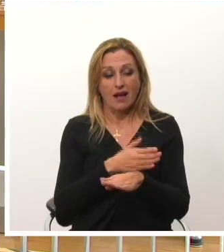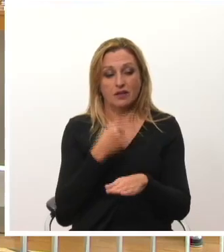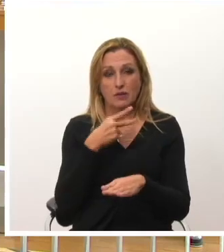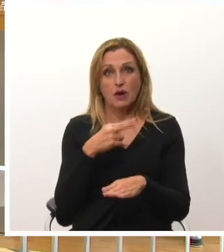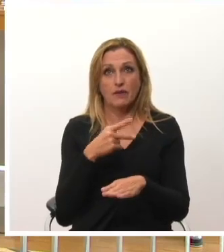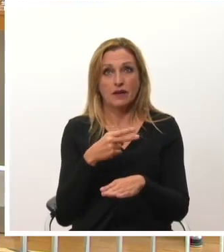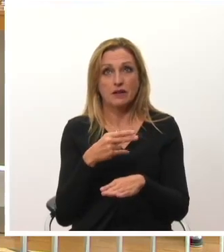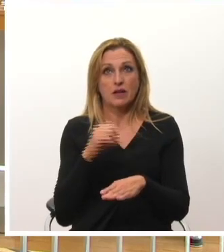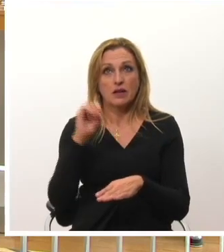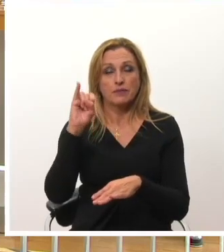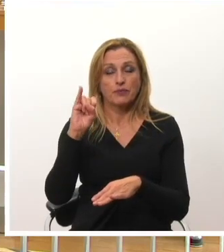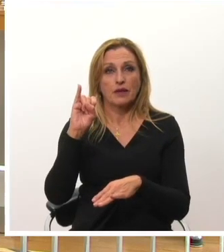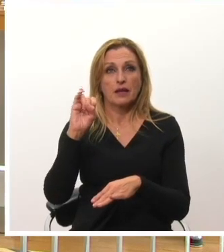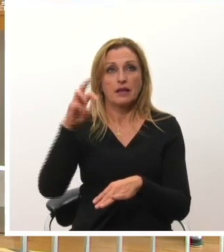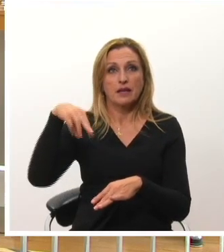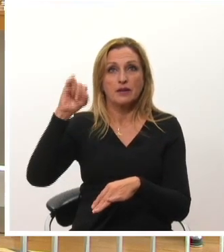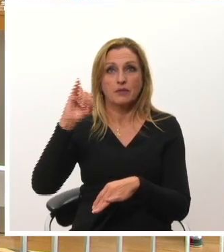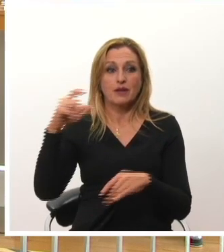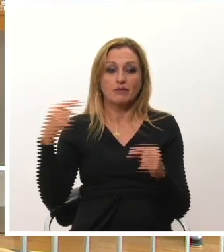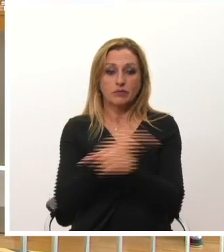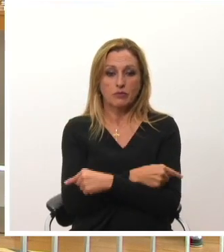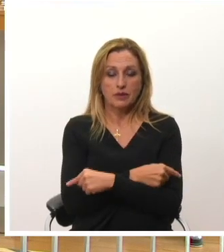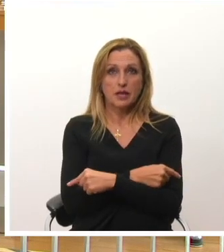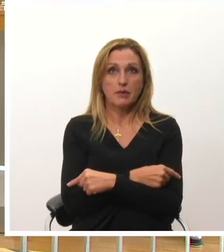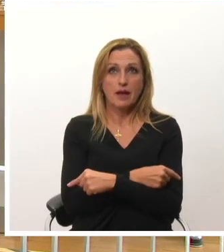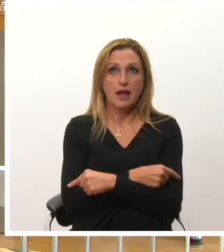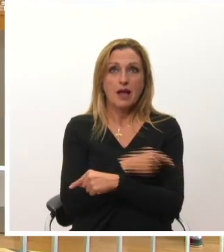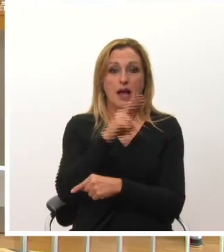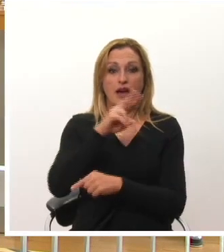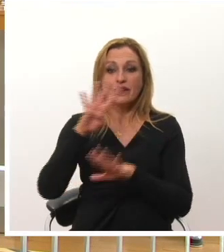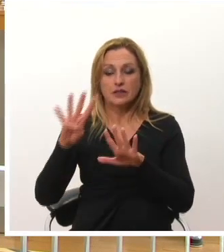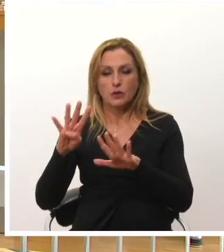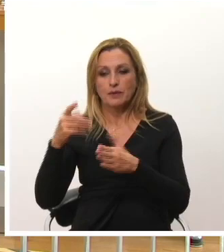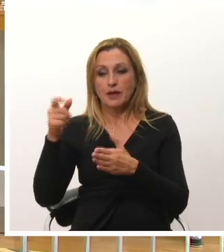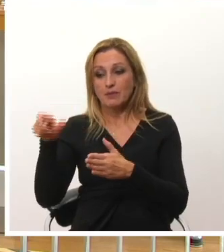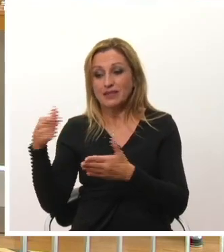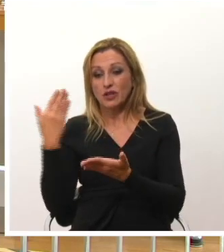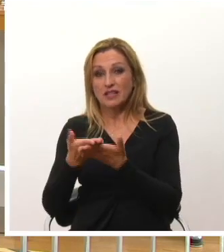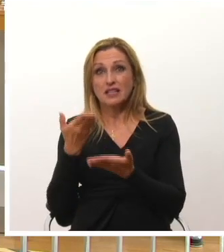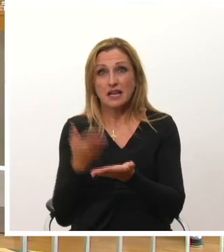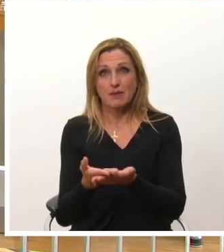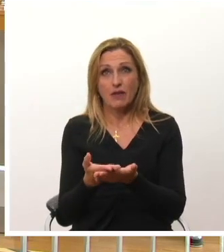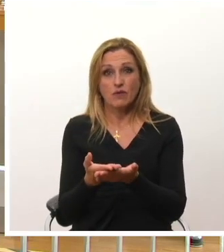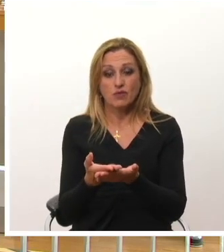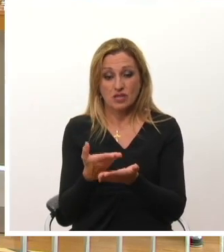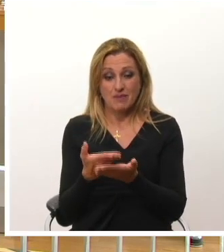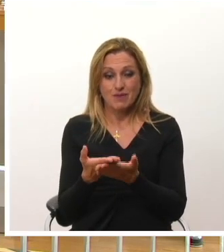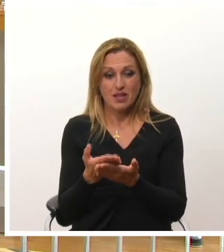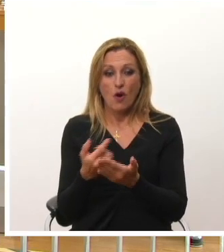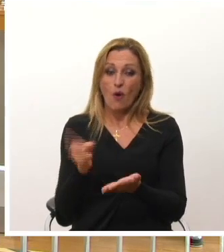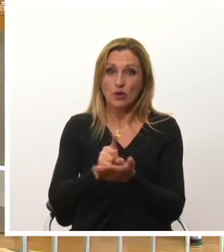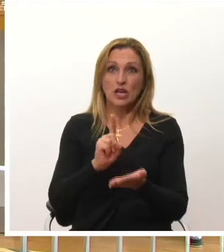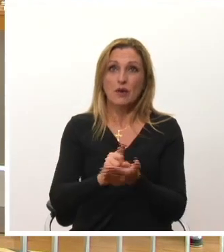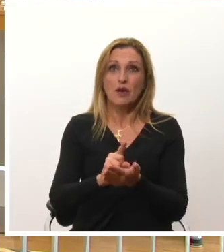inicio incompatible con el ingreso mínimo vital hay 29 personas a las que se les ha reclamado 29 personas a las que serán reclamado Sí sí porque en el momento que